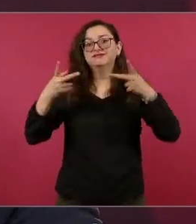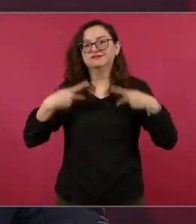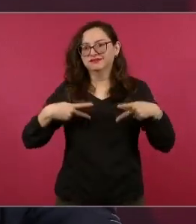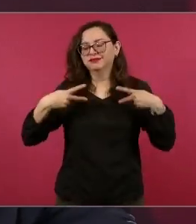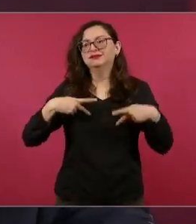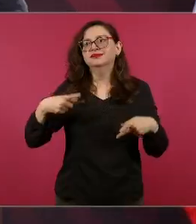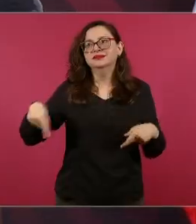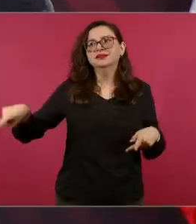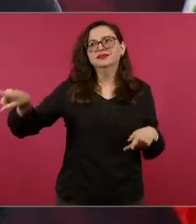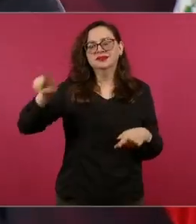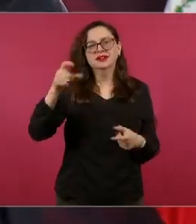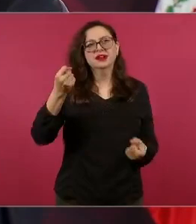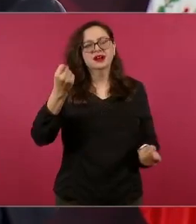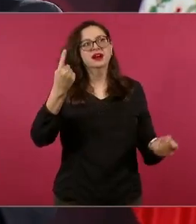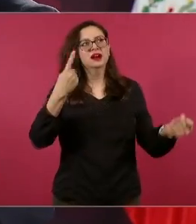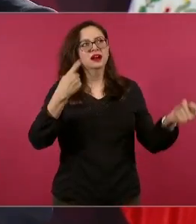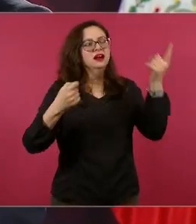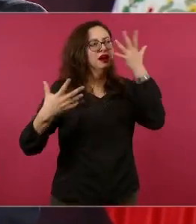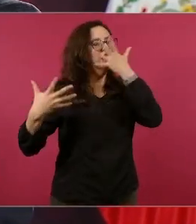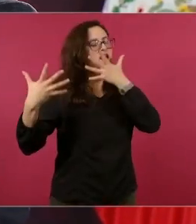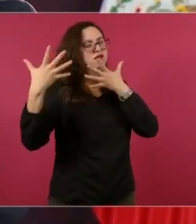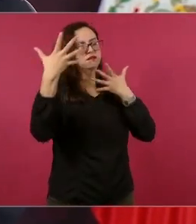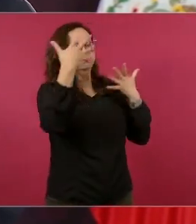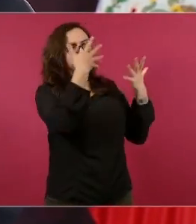Además, cuando se habla con claridad,